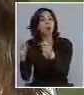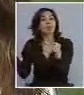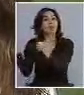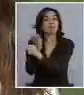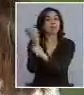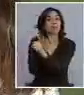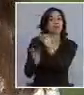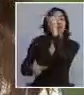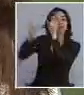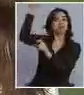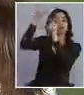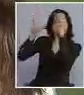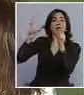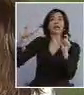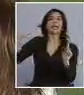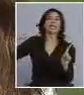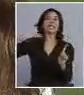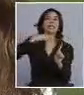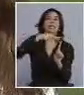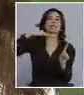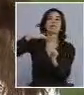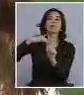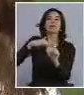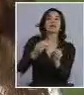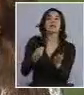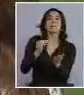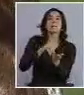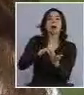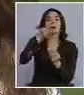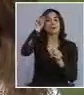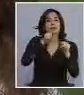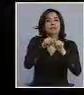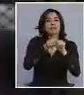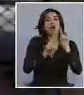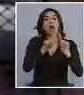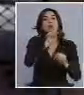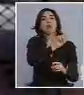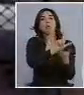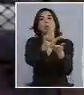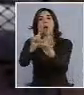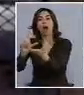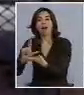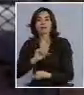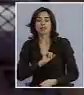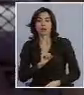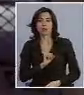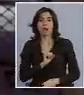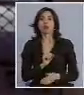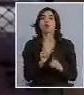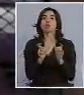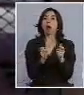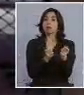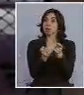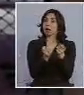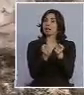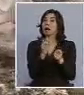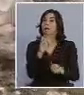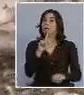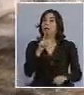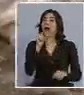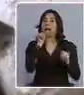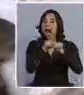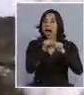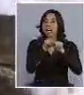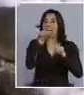aumente una posible cantidad de roedores en determinadas áreas de Santiago. Mantener controlada la plaga de ratones es clave, ya que los